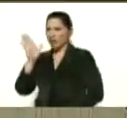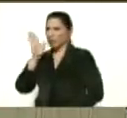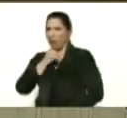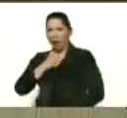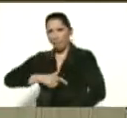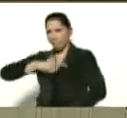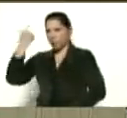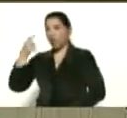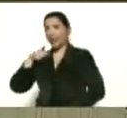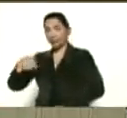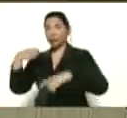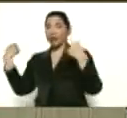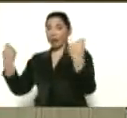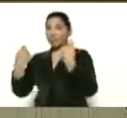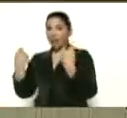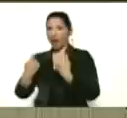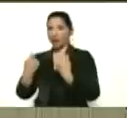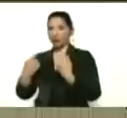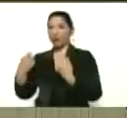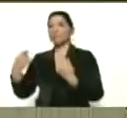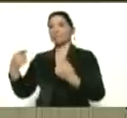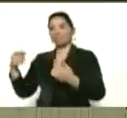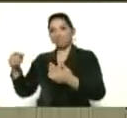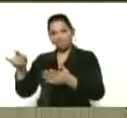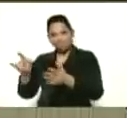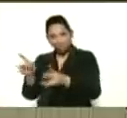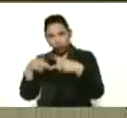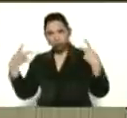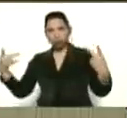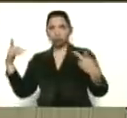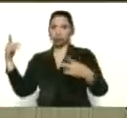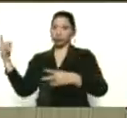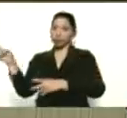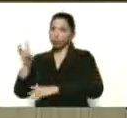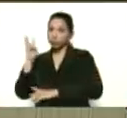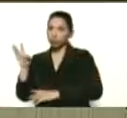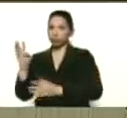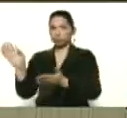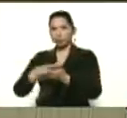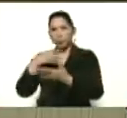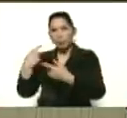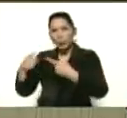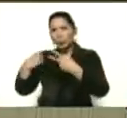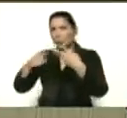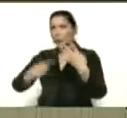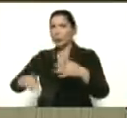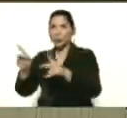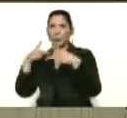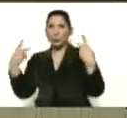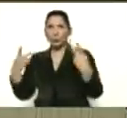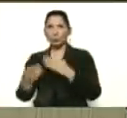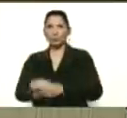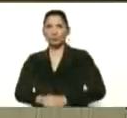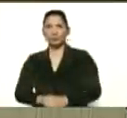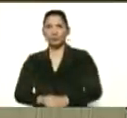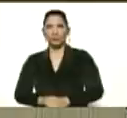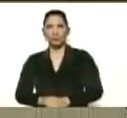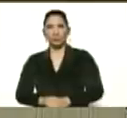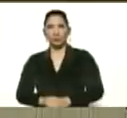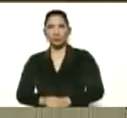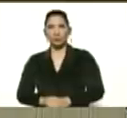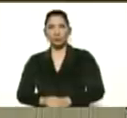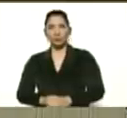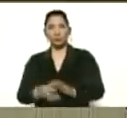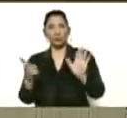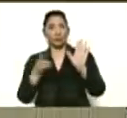era una campaña. Washington Post, EFE, El País y Guaidó. La